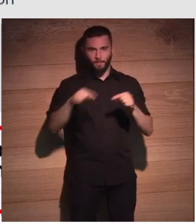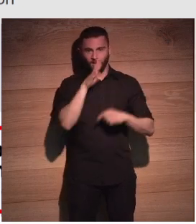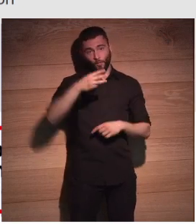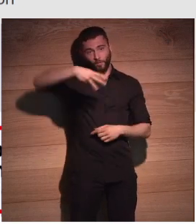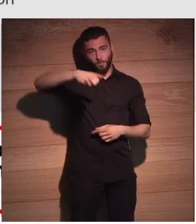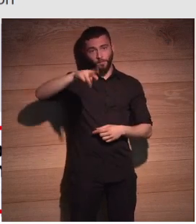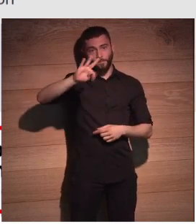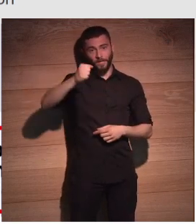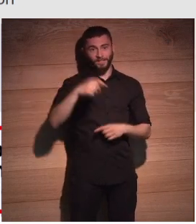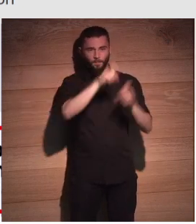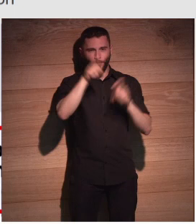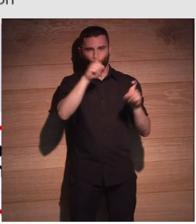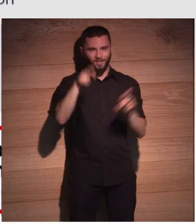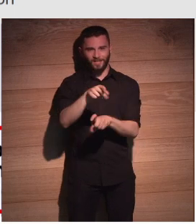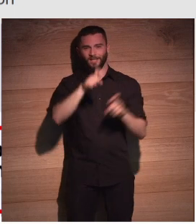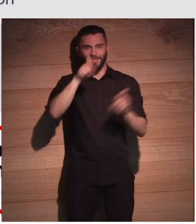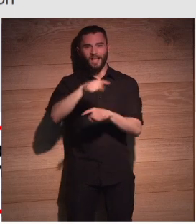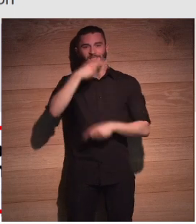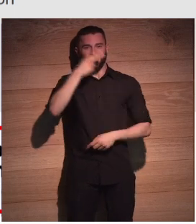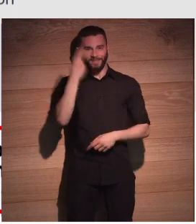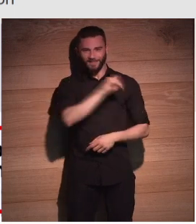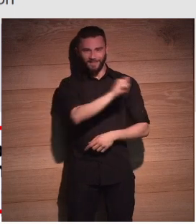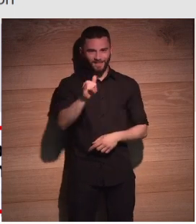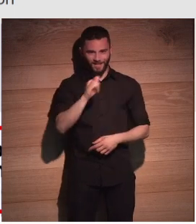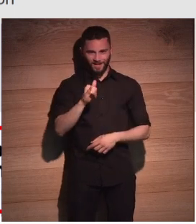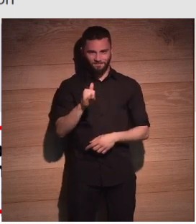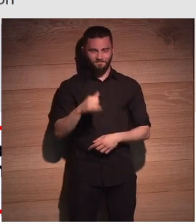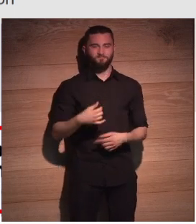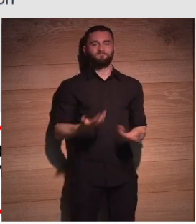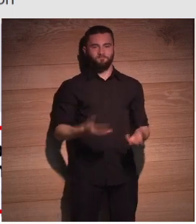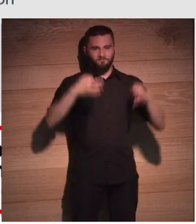tiene un montón de preguntas interesantes que me va a acribillar con ellas. Muchas gracias a todos.